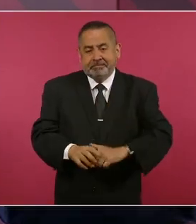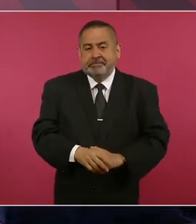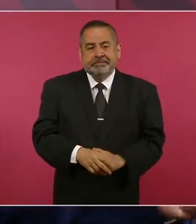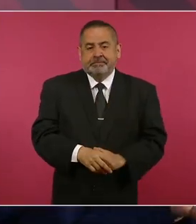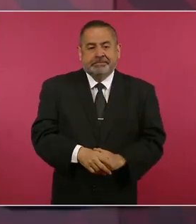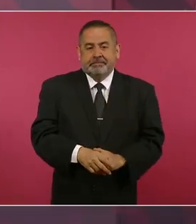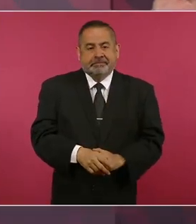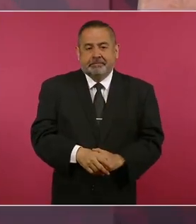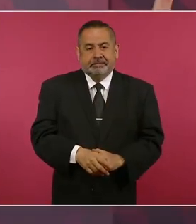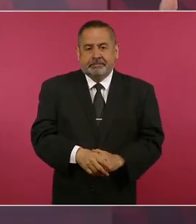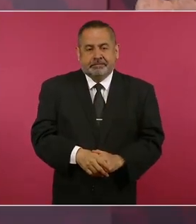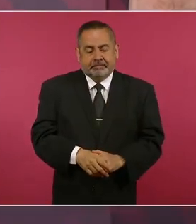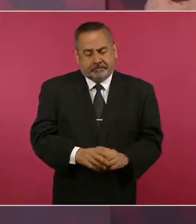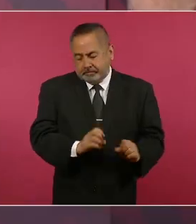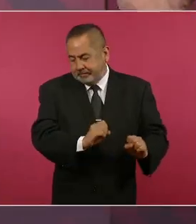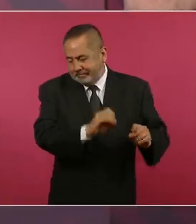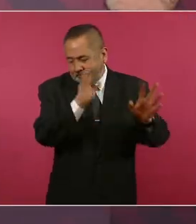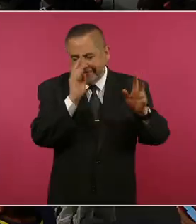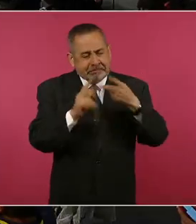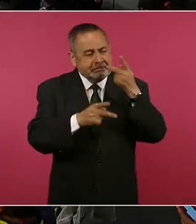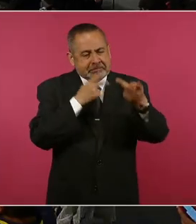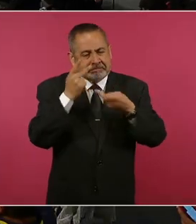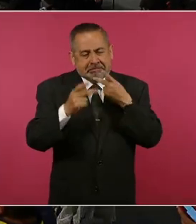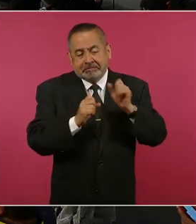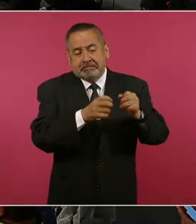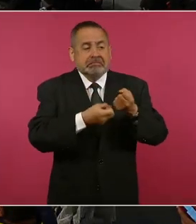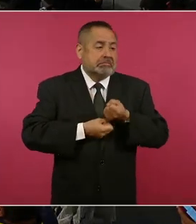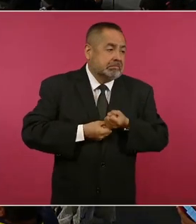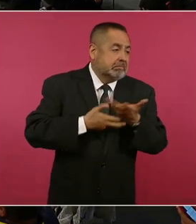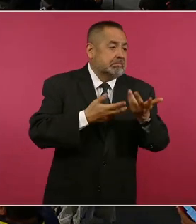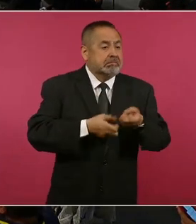Hay que dejarlos que se manifiesten,